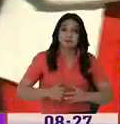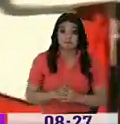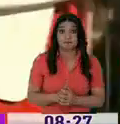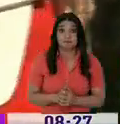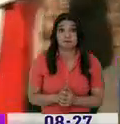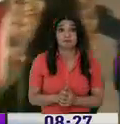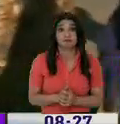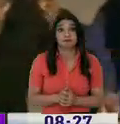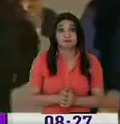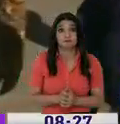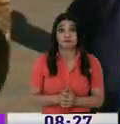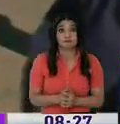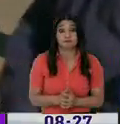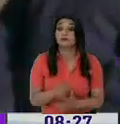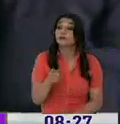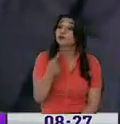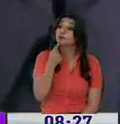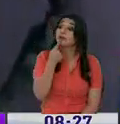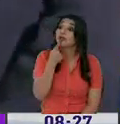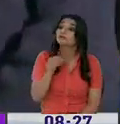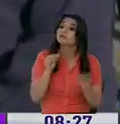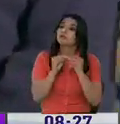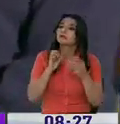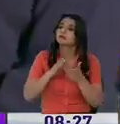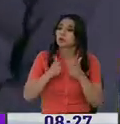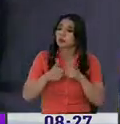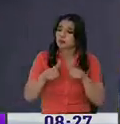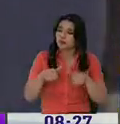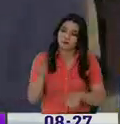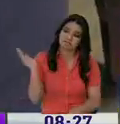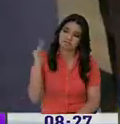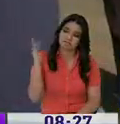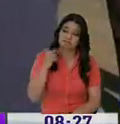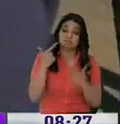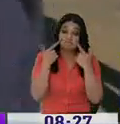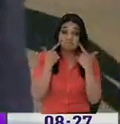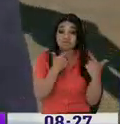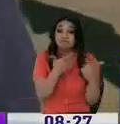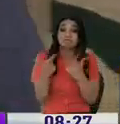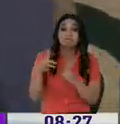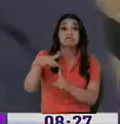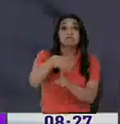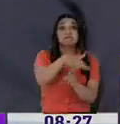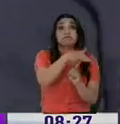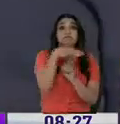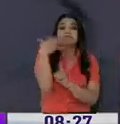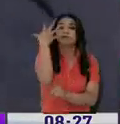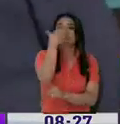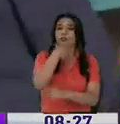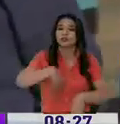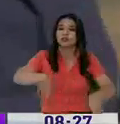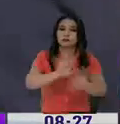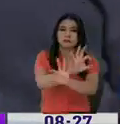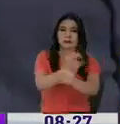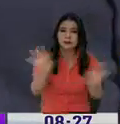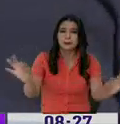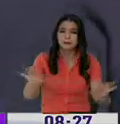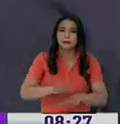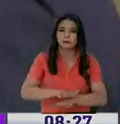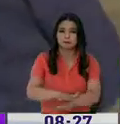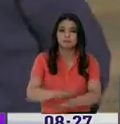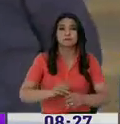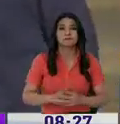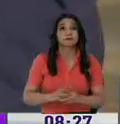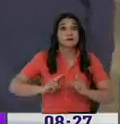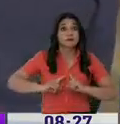ahora mi vecino ustedes me decían que tenían más problemas vamos a ir caminando un poquito para que ustedes puedan ver el parque cómo se encuentra pues hay un